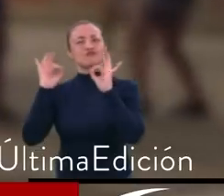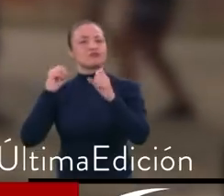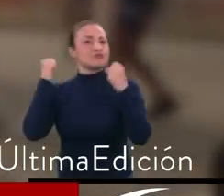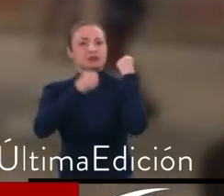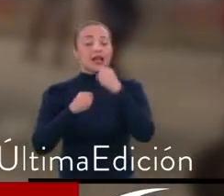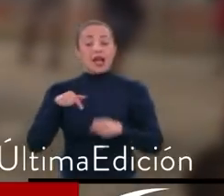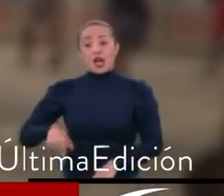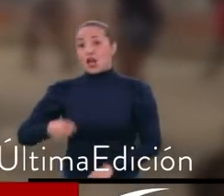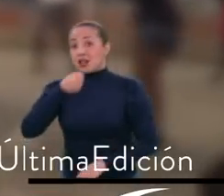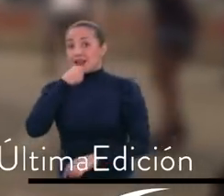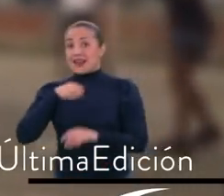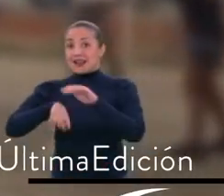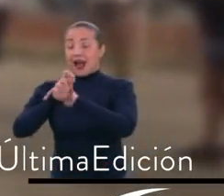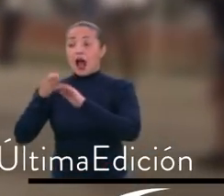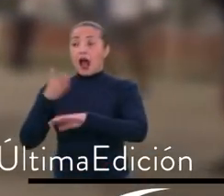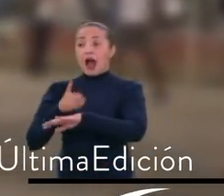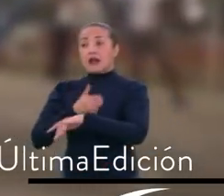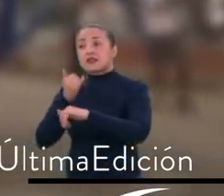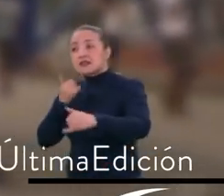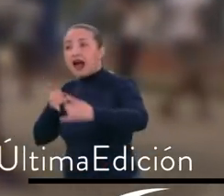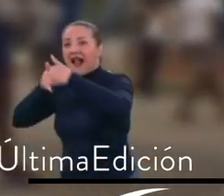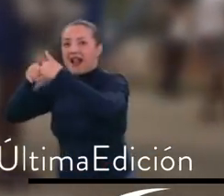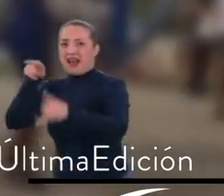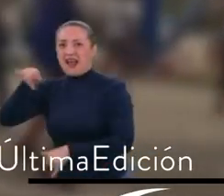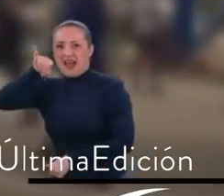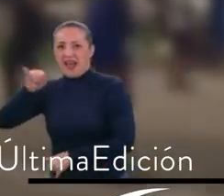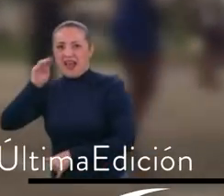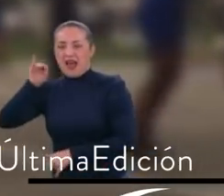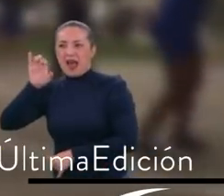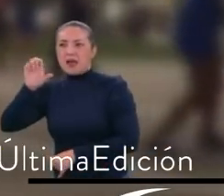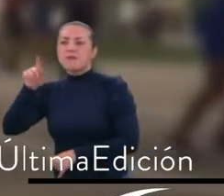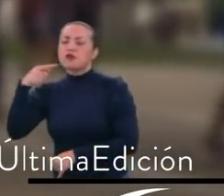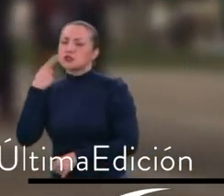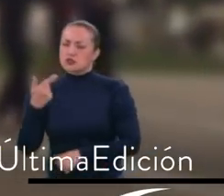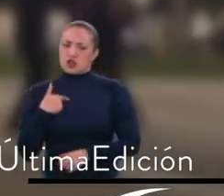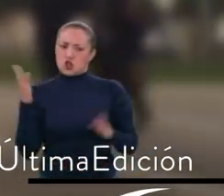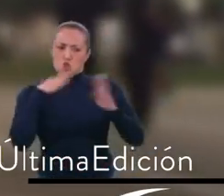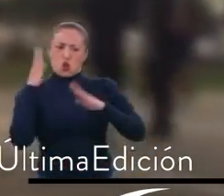Jaime Cuellar, quien aseguró ser inocente a pesar de no entregar declaraciones oficiales.